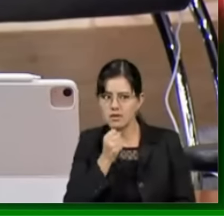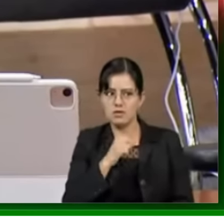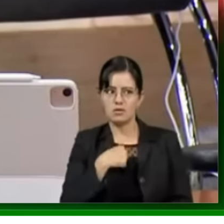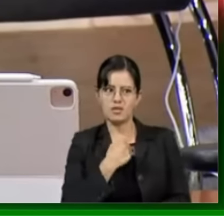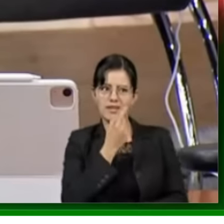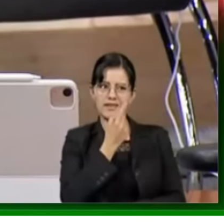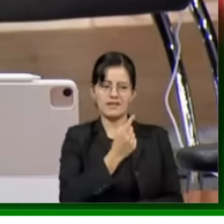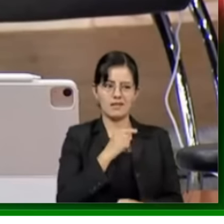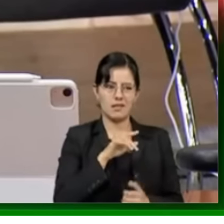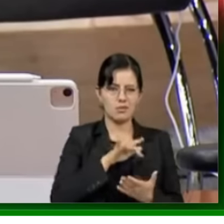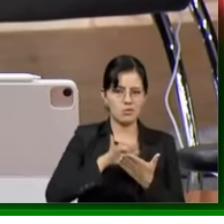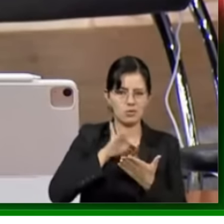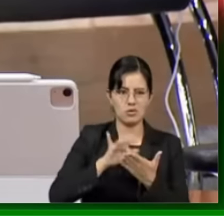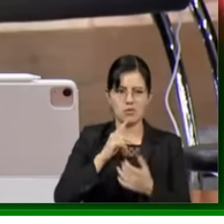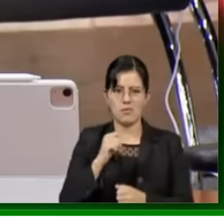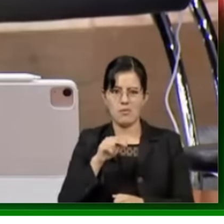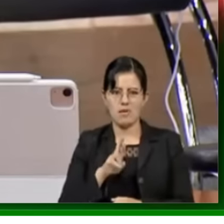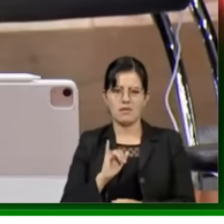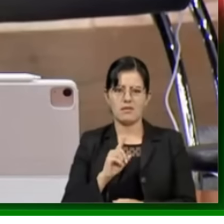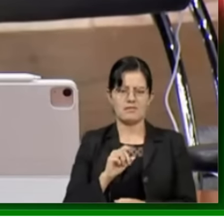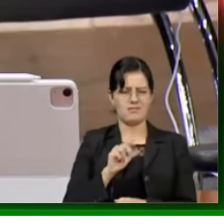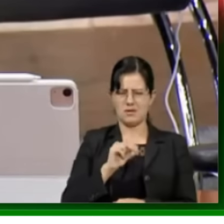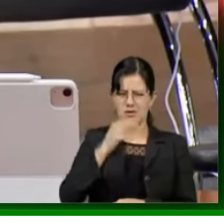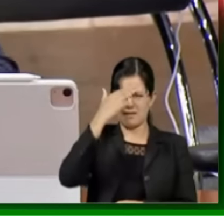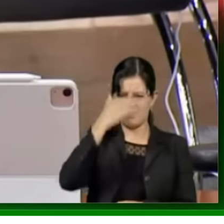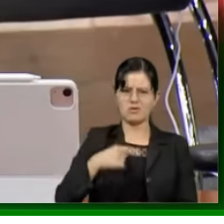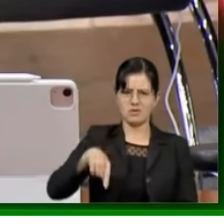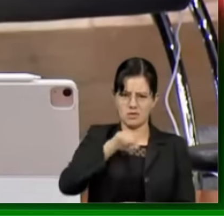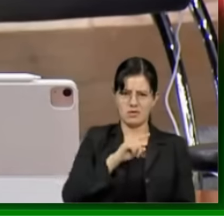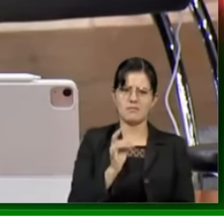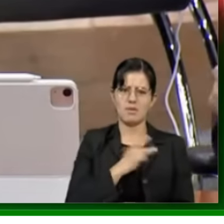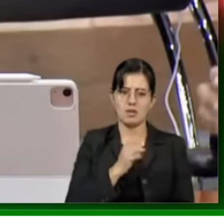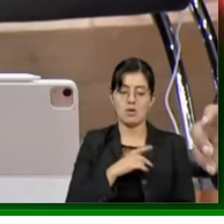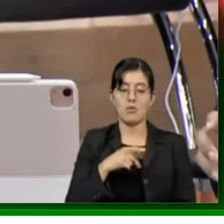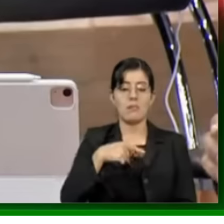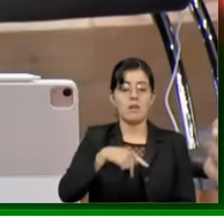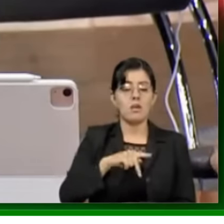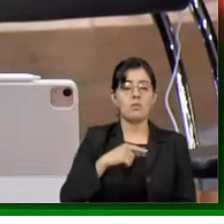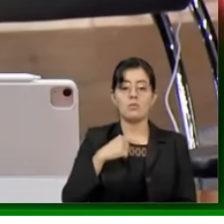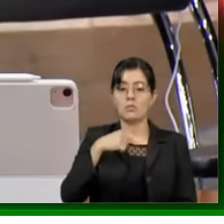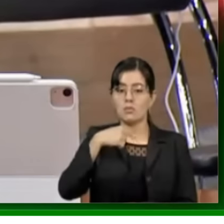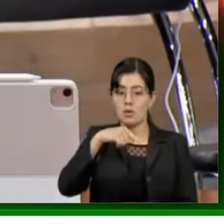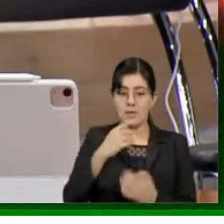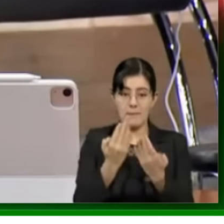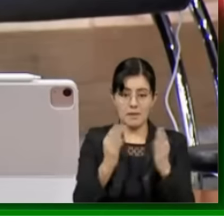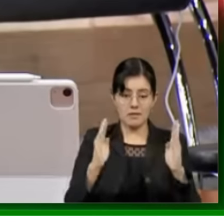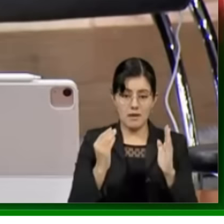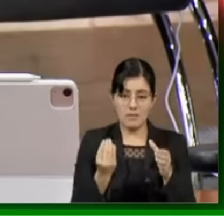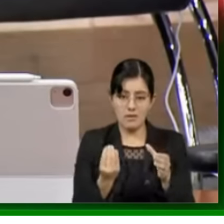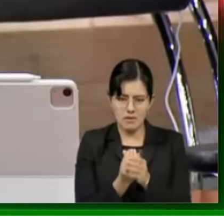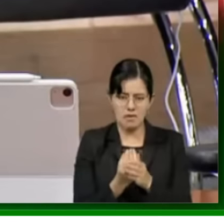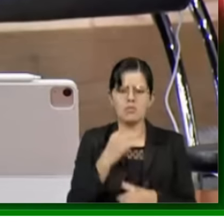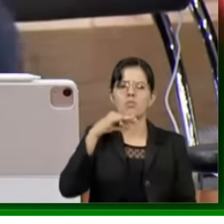que están con nosotros sabemos que tienen miedo pero en la intimidad de la casilla